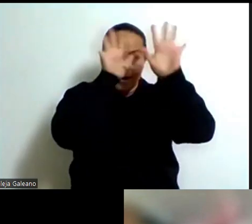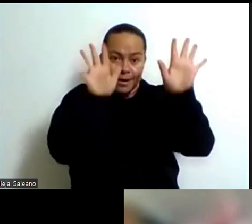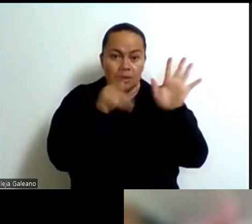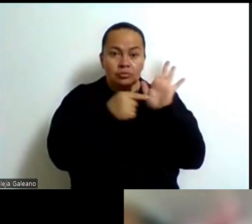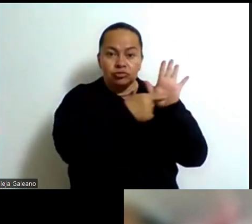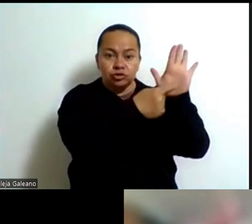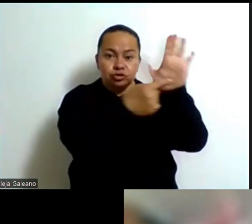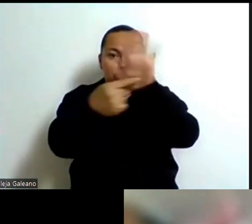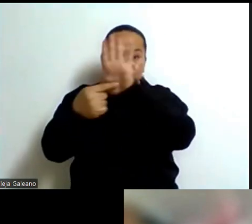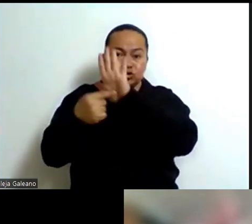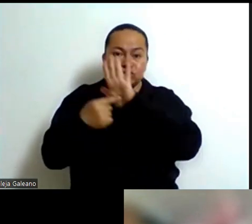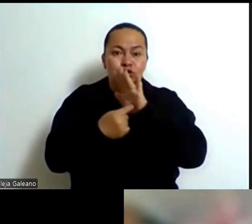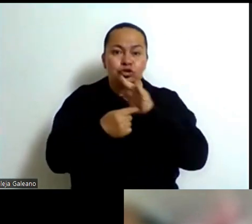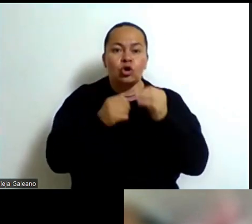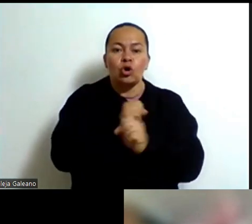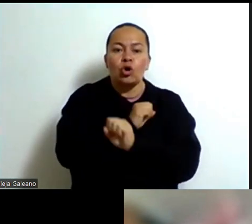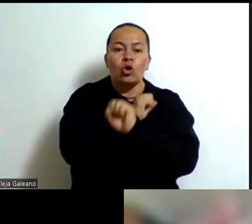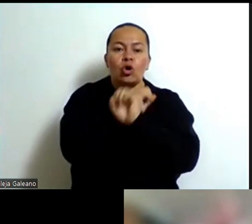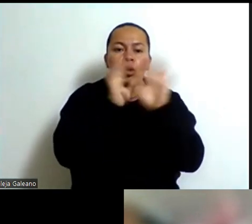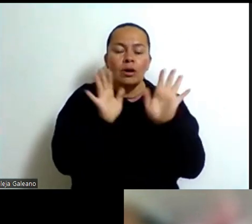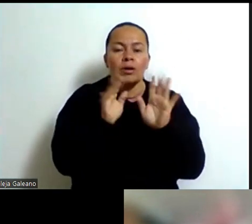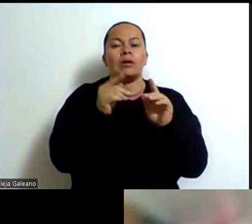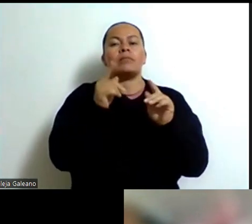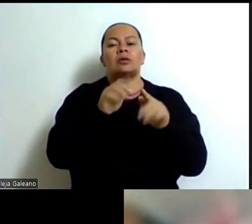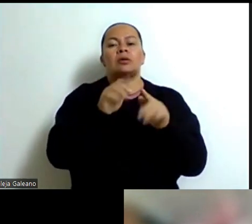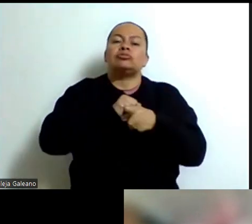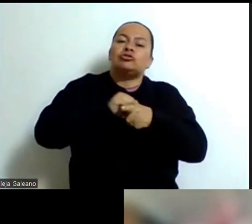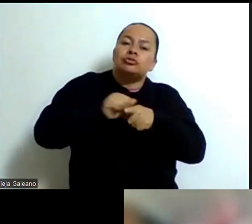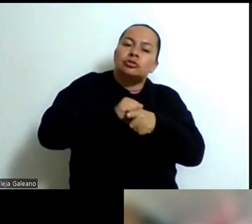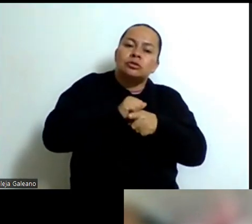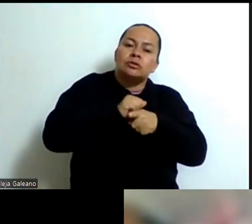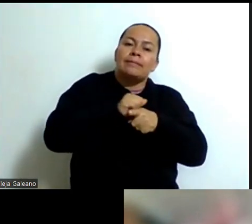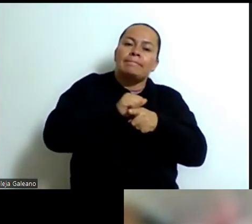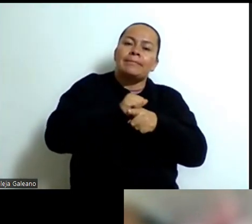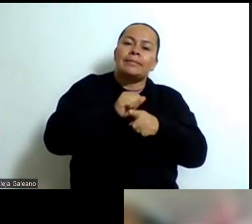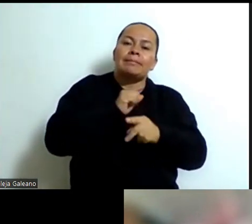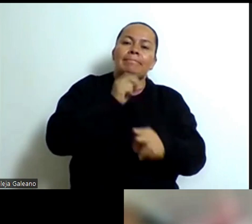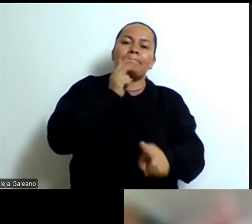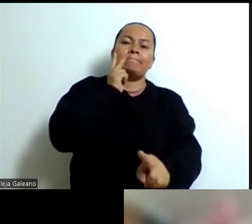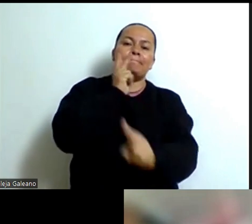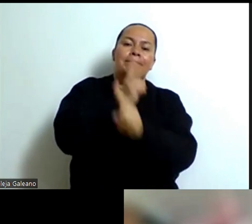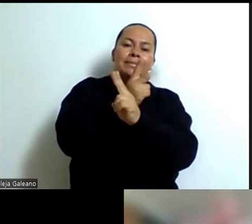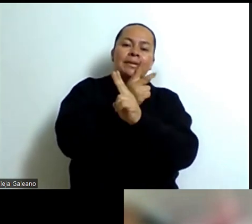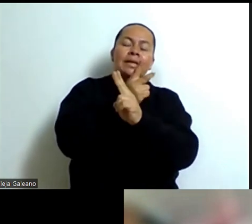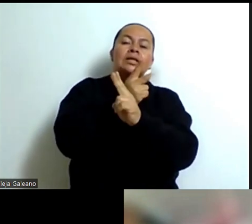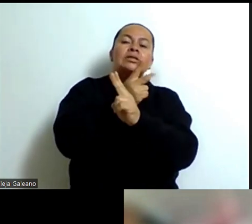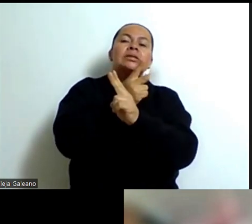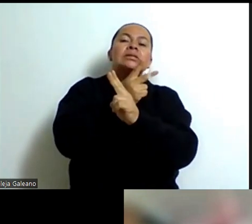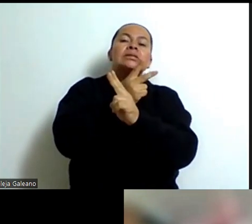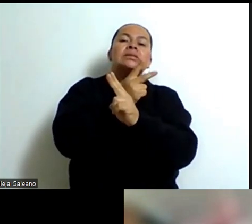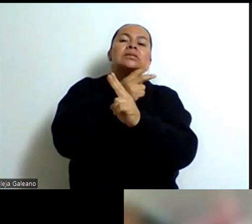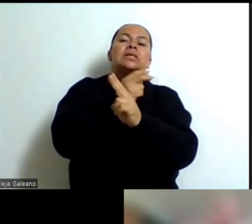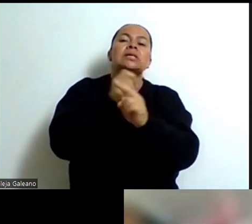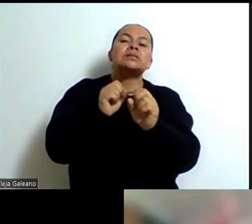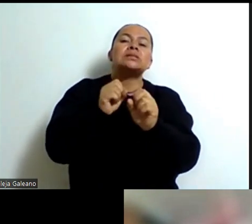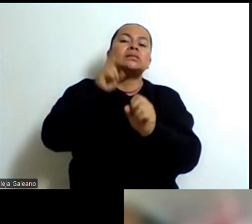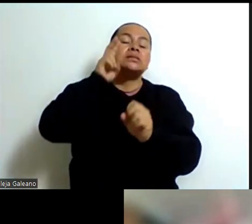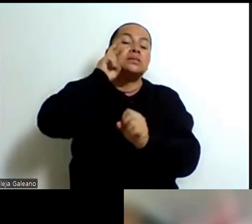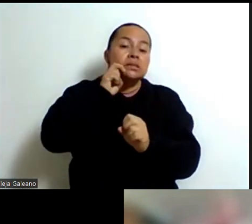estas eh prácticas de violencia sexual estas vivencias de situaciones de violencia sexual